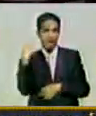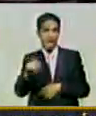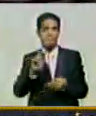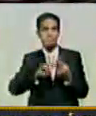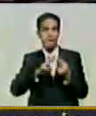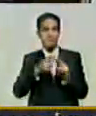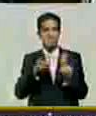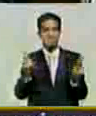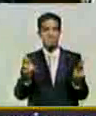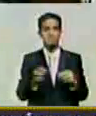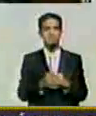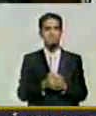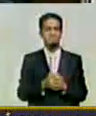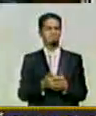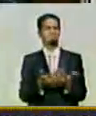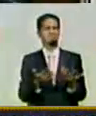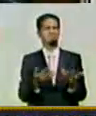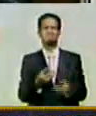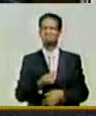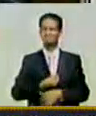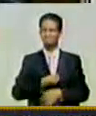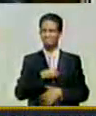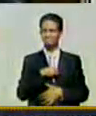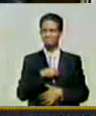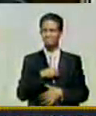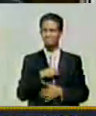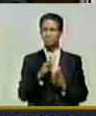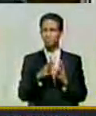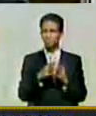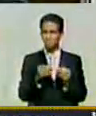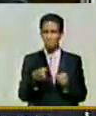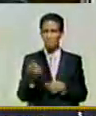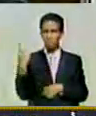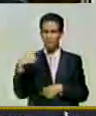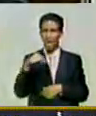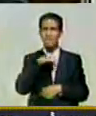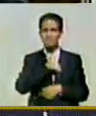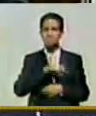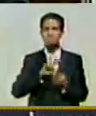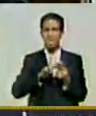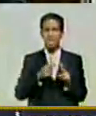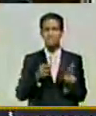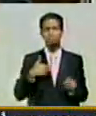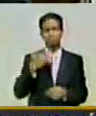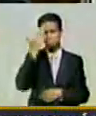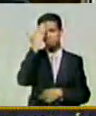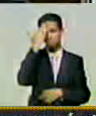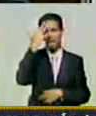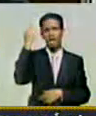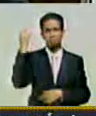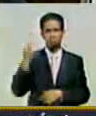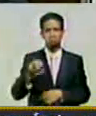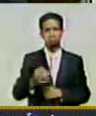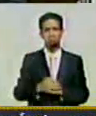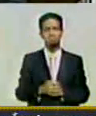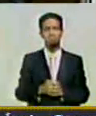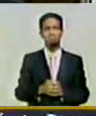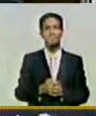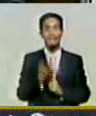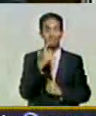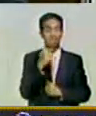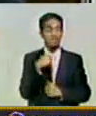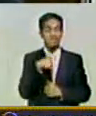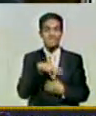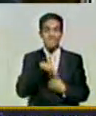Parecería como contradictorio lo que estoy diciendo, pero yo sé que es así. O sea, en el fondo del alma